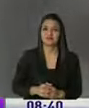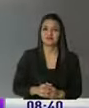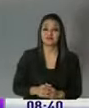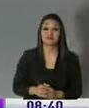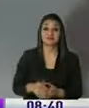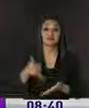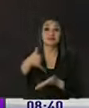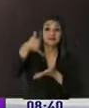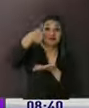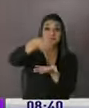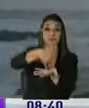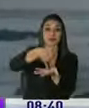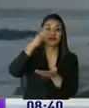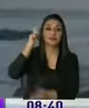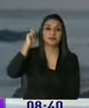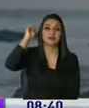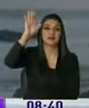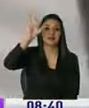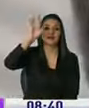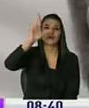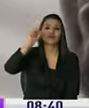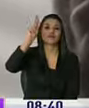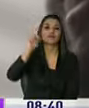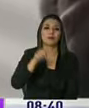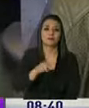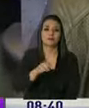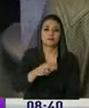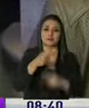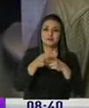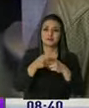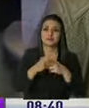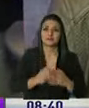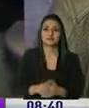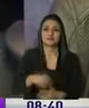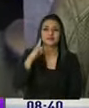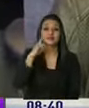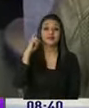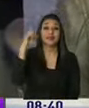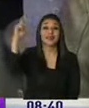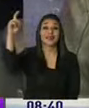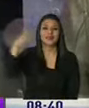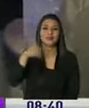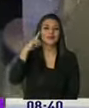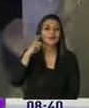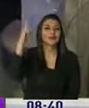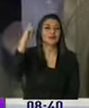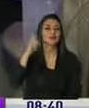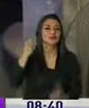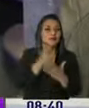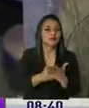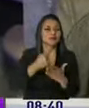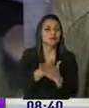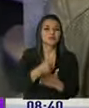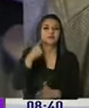Guinness fue registrado en la película From Car to Sun. Es un sueño que lo quería venir haciendo porque nos va a permitir